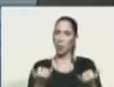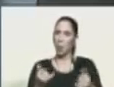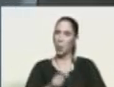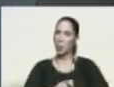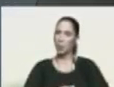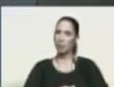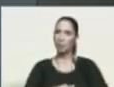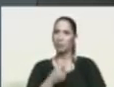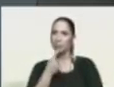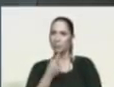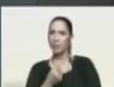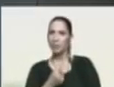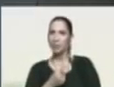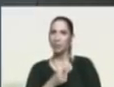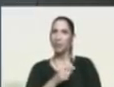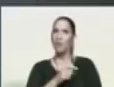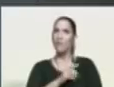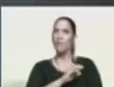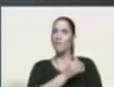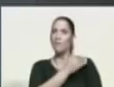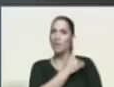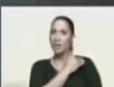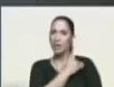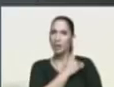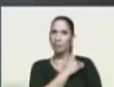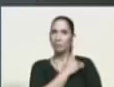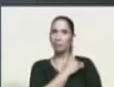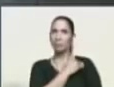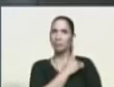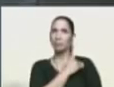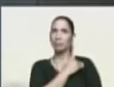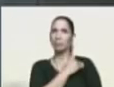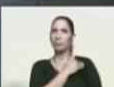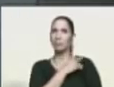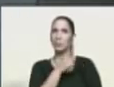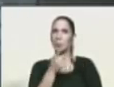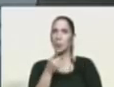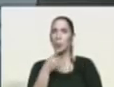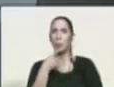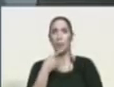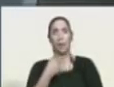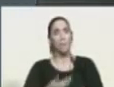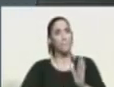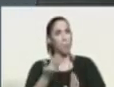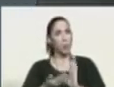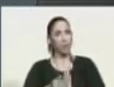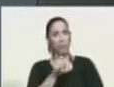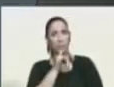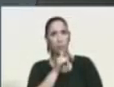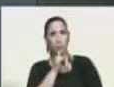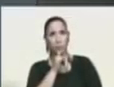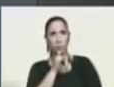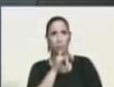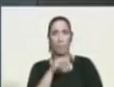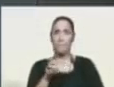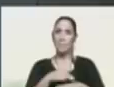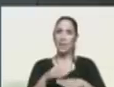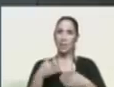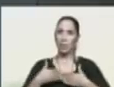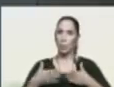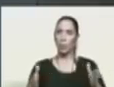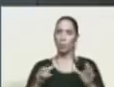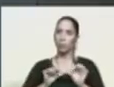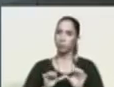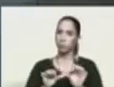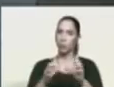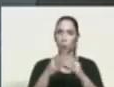que dice el fiscal general de la República en rueda de prensa, Tarek William Saab. Declaraciones importantes de la serie del Ministerio Público. Continúa todo lo que tiene que ver con